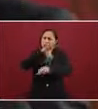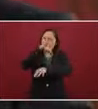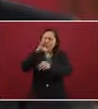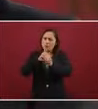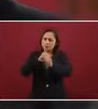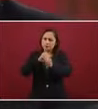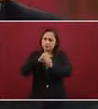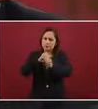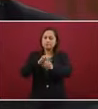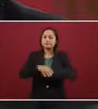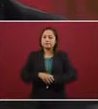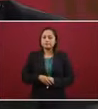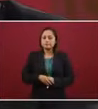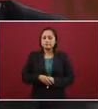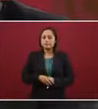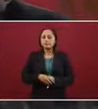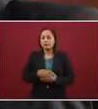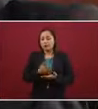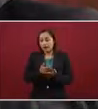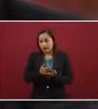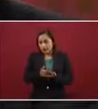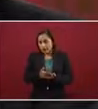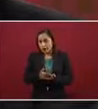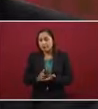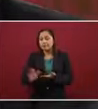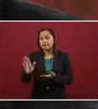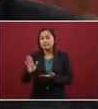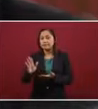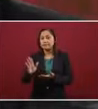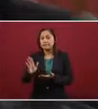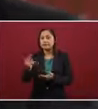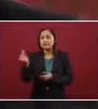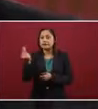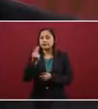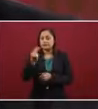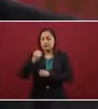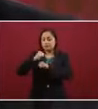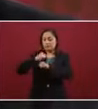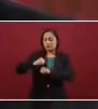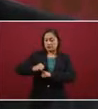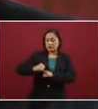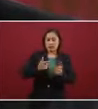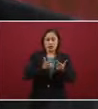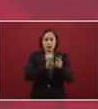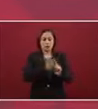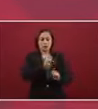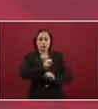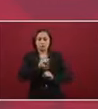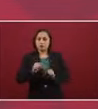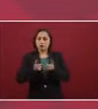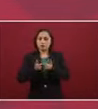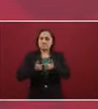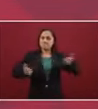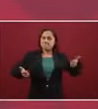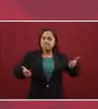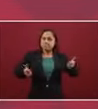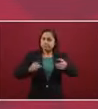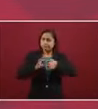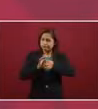lo mismo en separar a la autoridad de la delincuencia. Nada de que